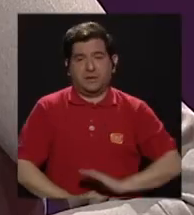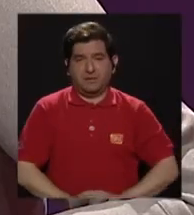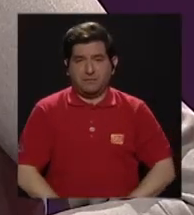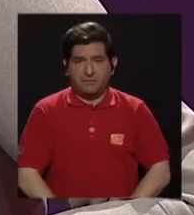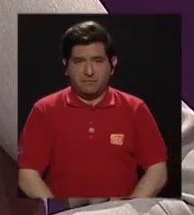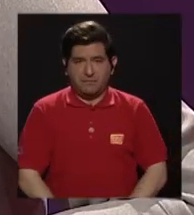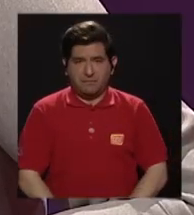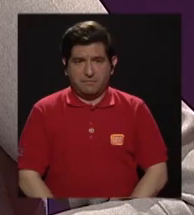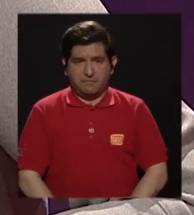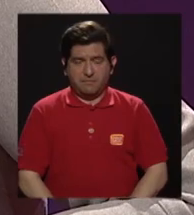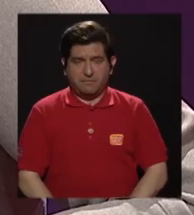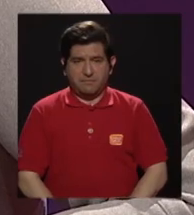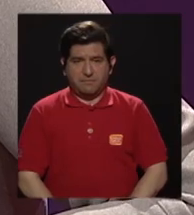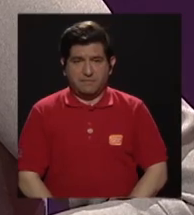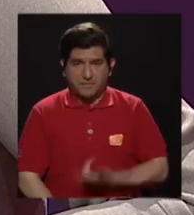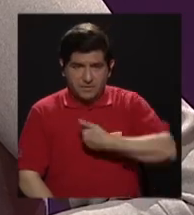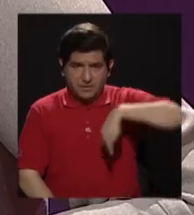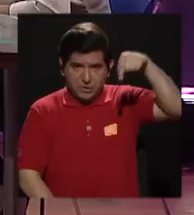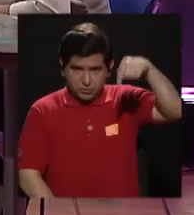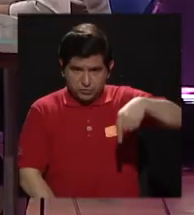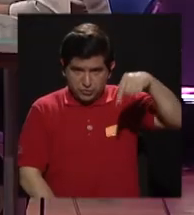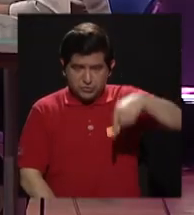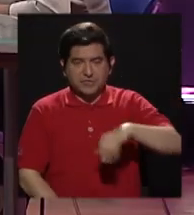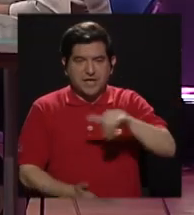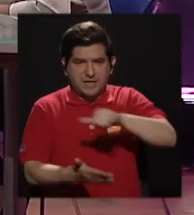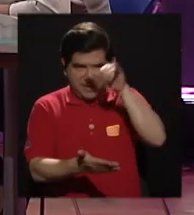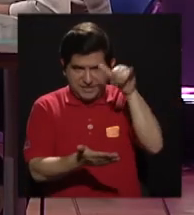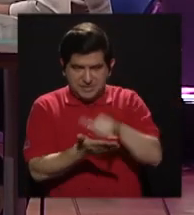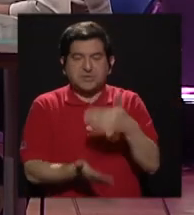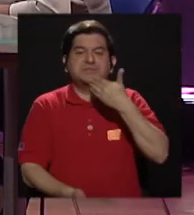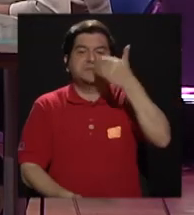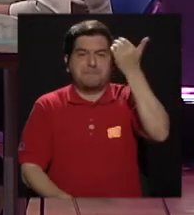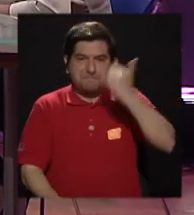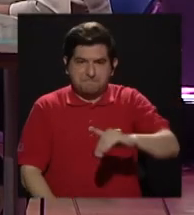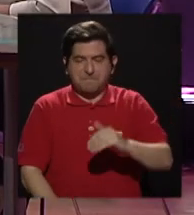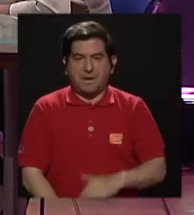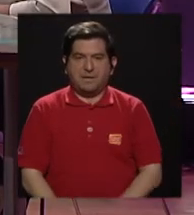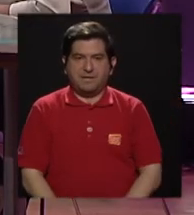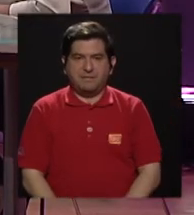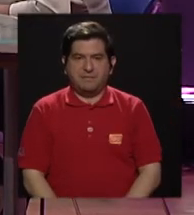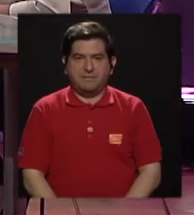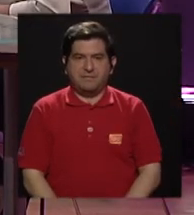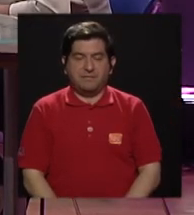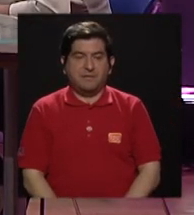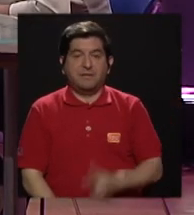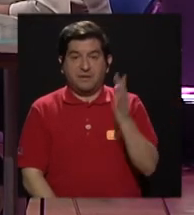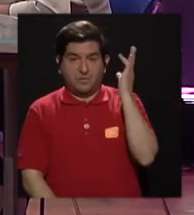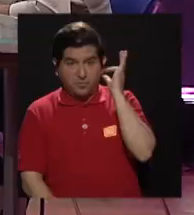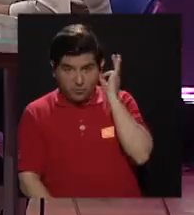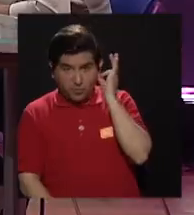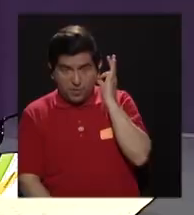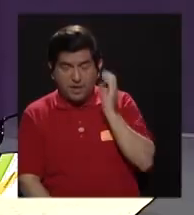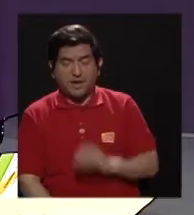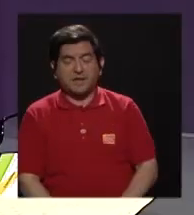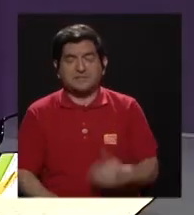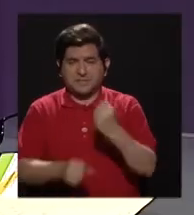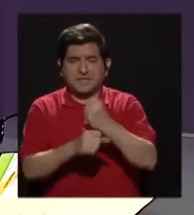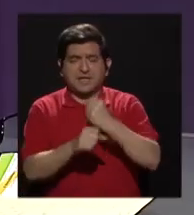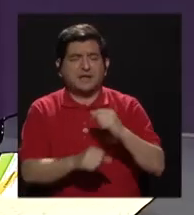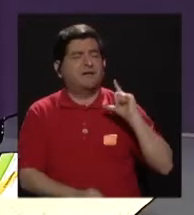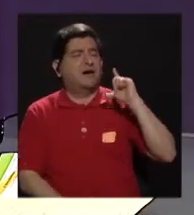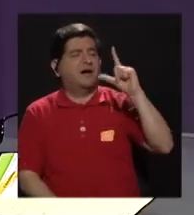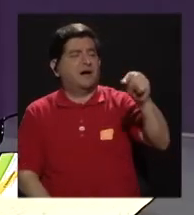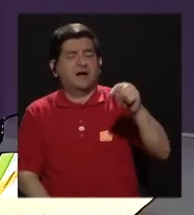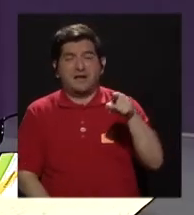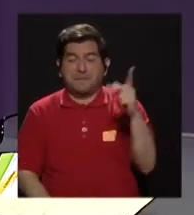Y ya te digo, si nosotros aquí en San José estamos mal, las señoras del campo están